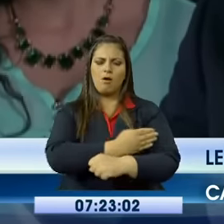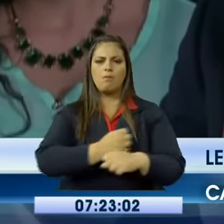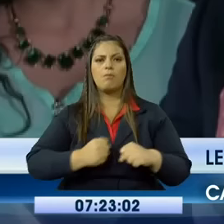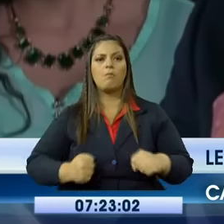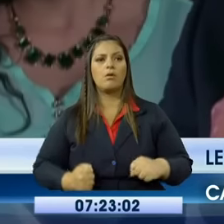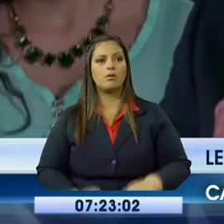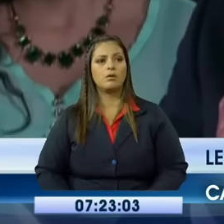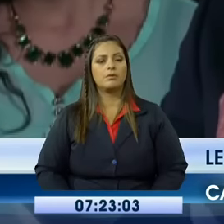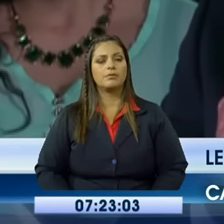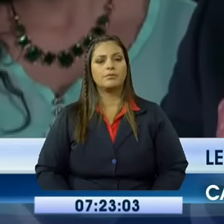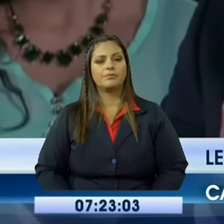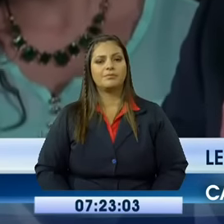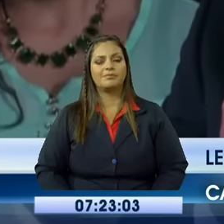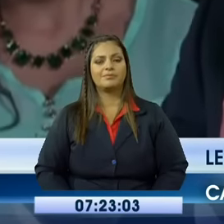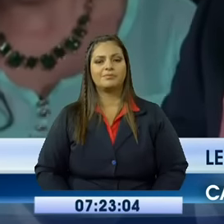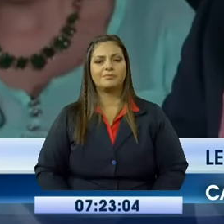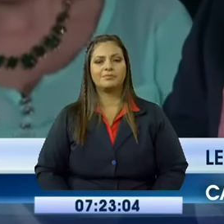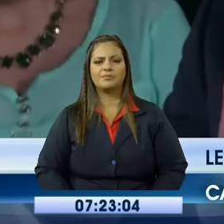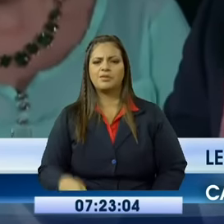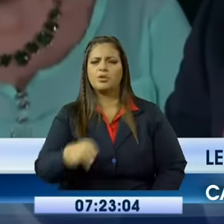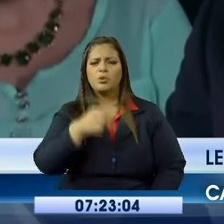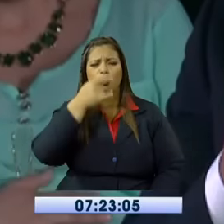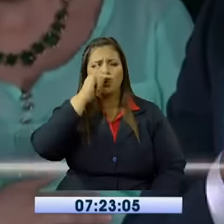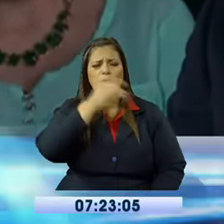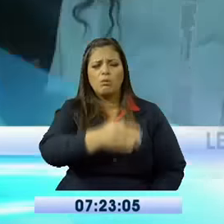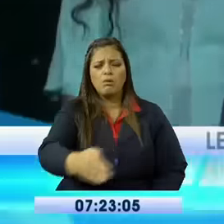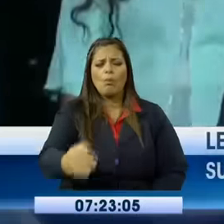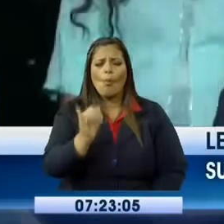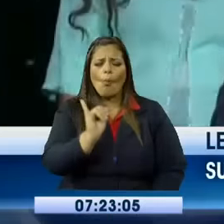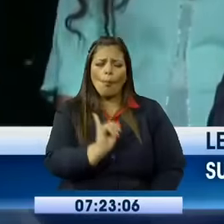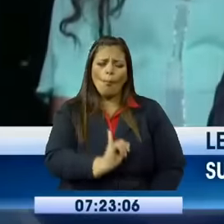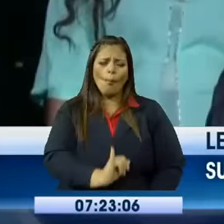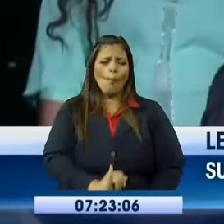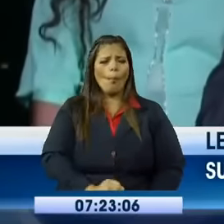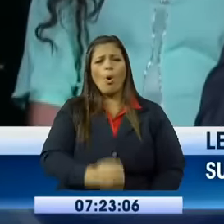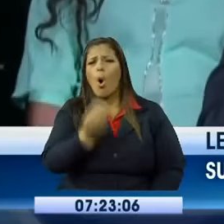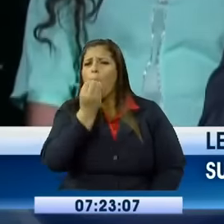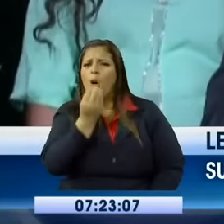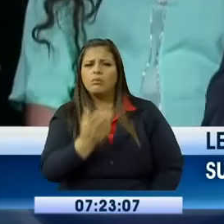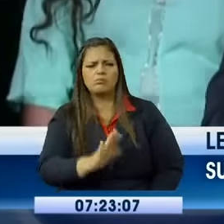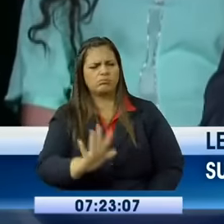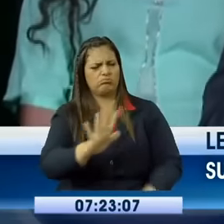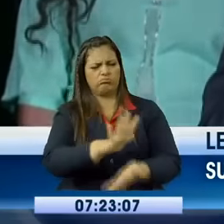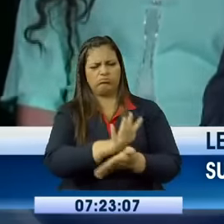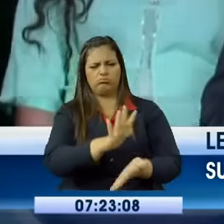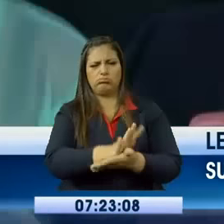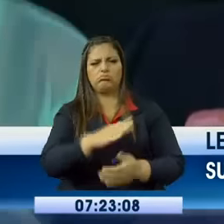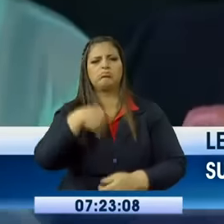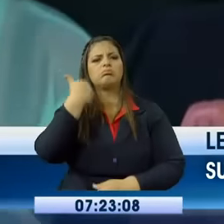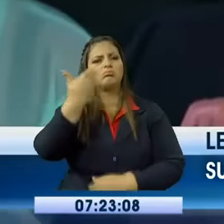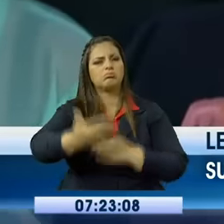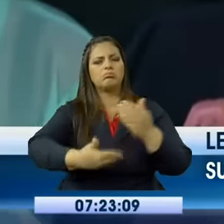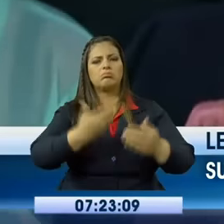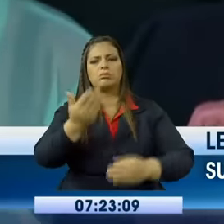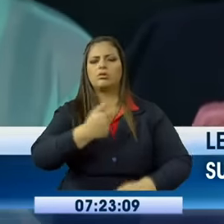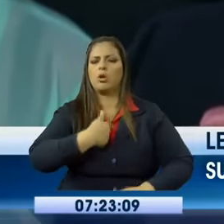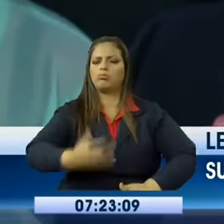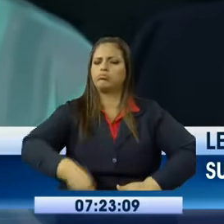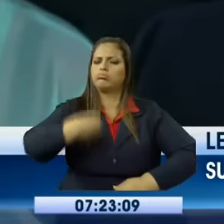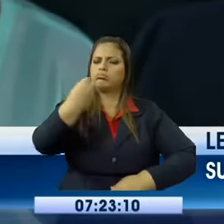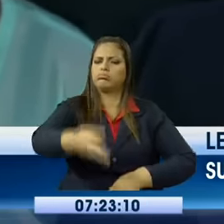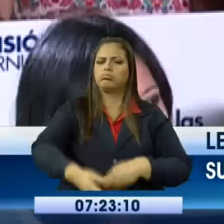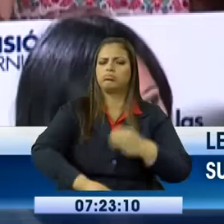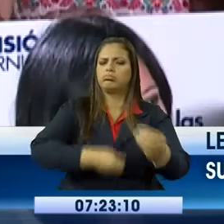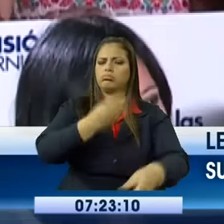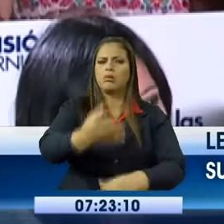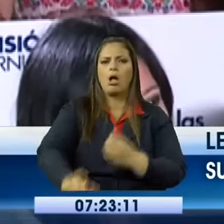a erradicar completamente la desnutrición infantil. Brevemente resumió el objetivo de su plan de gobierno, en el que destacó que se